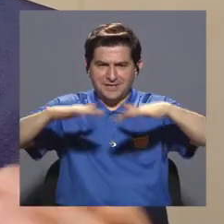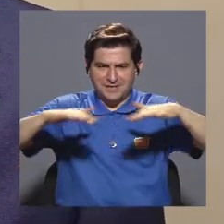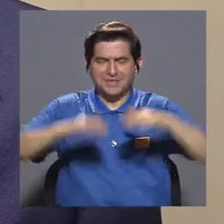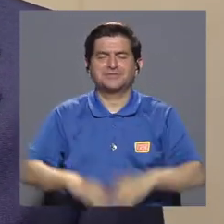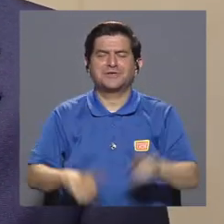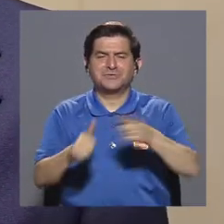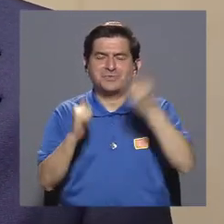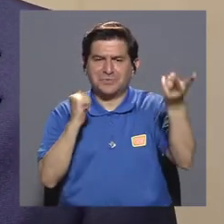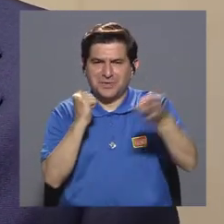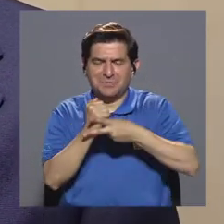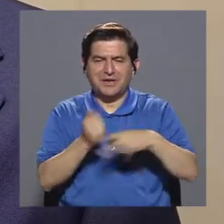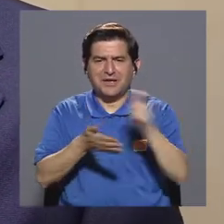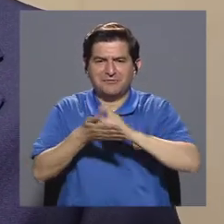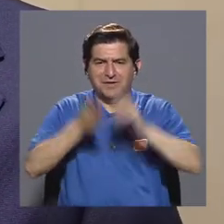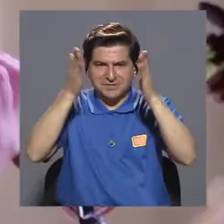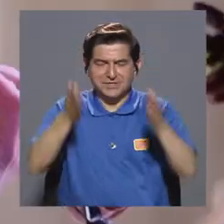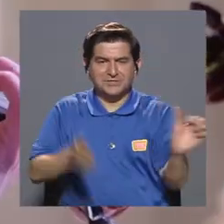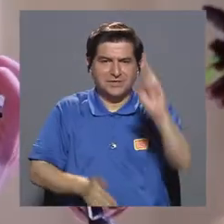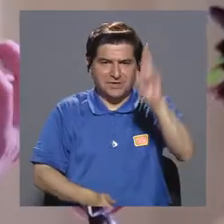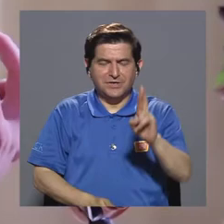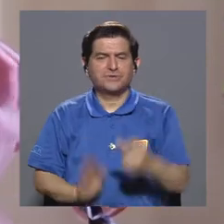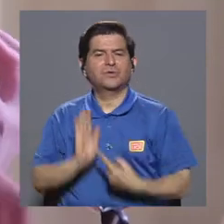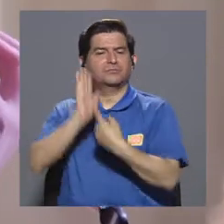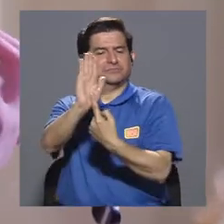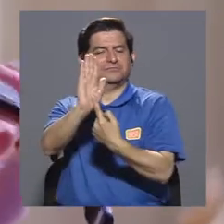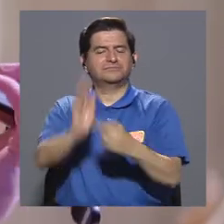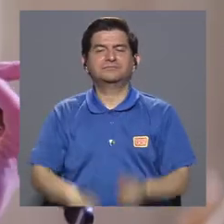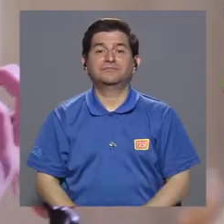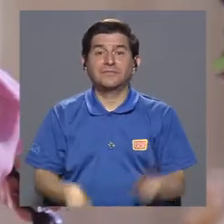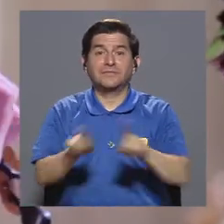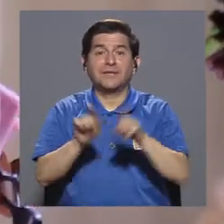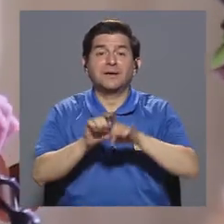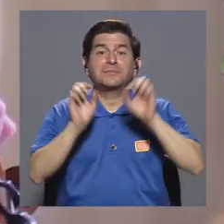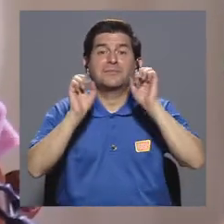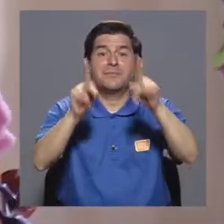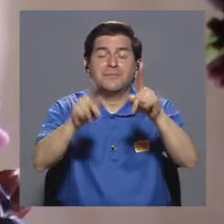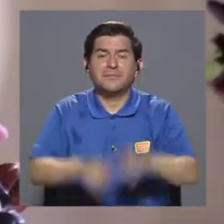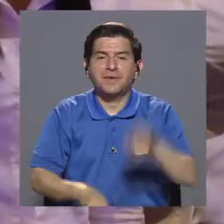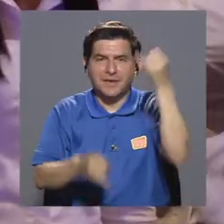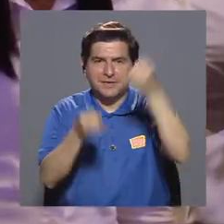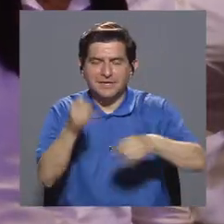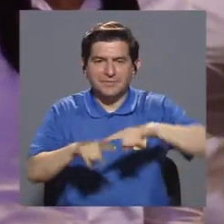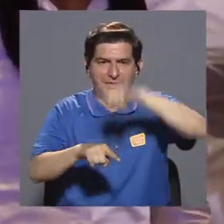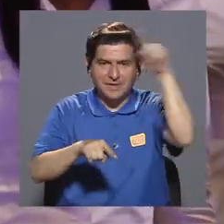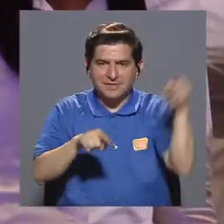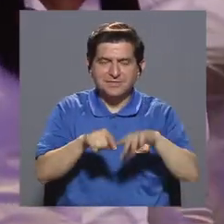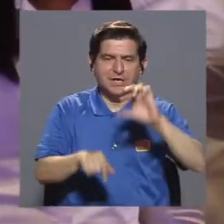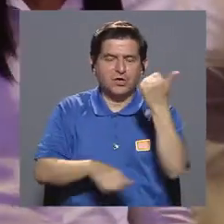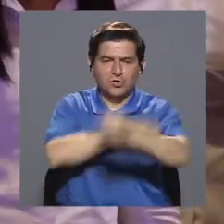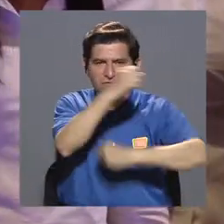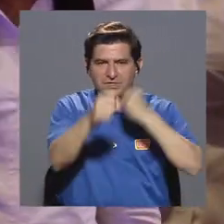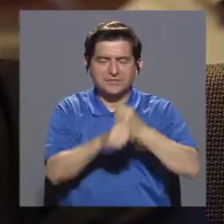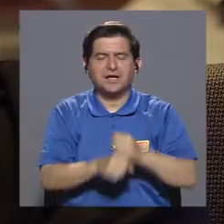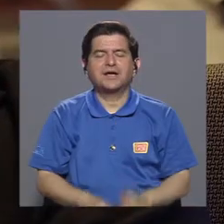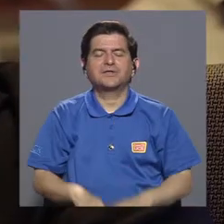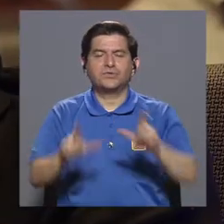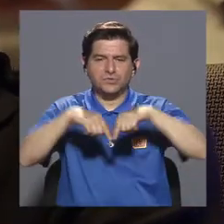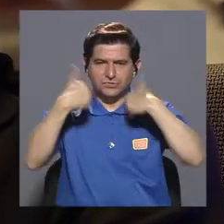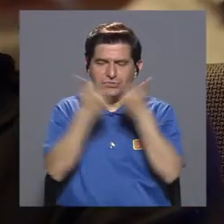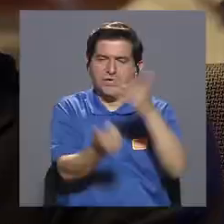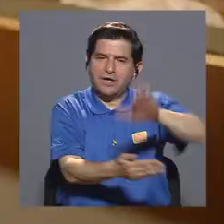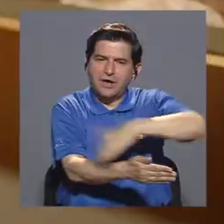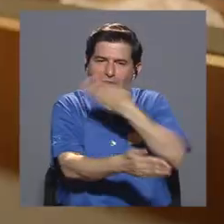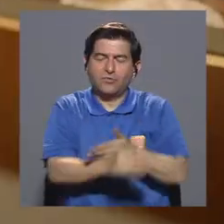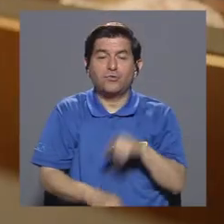en un estreno mundial de una obra de un compositor costarricense. También fue la oportunidad para cerrar el ciclo del décimo aniversario de la